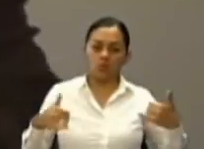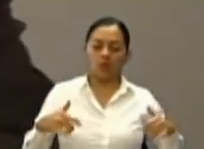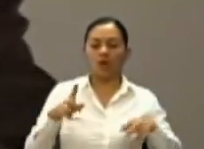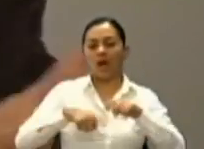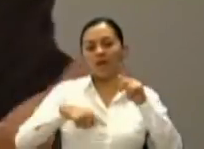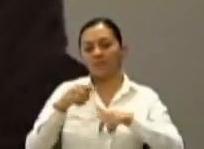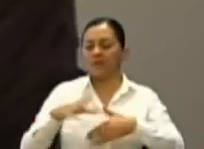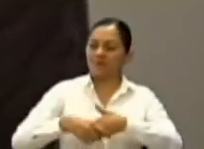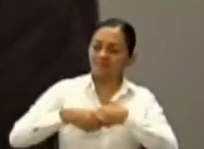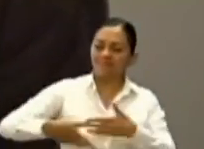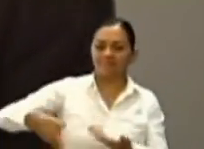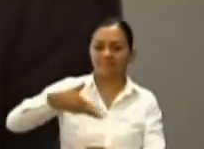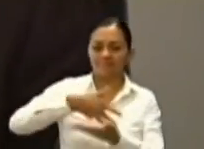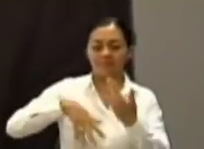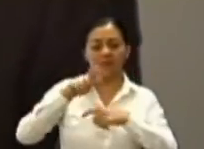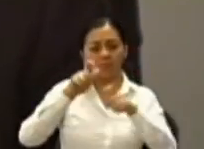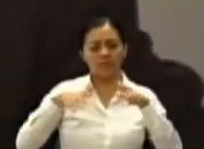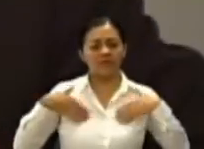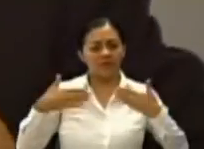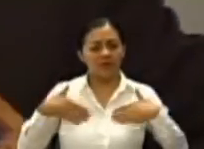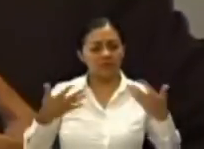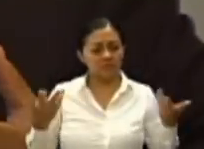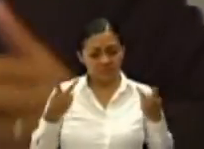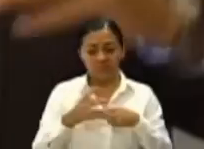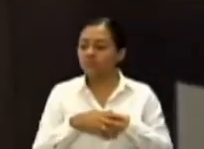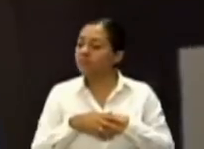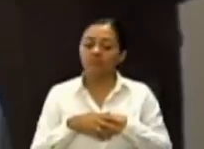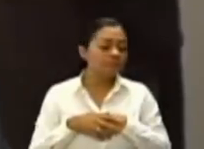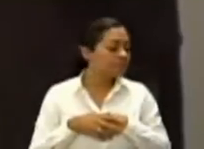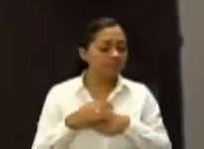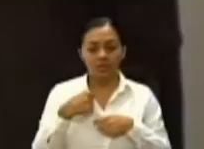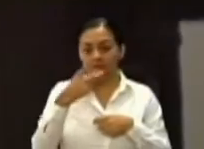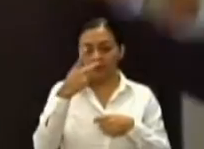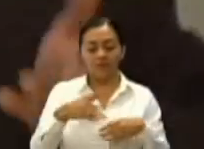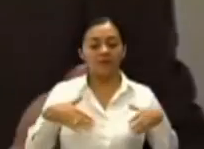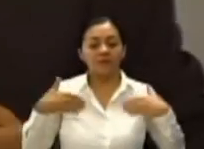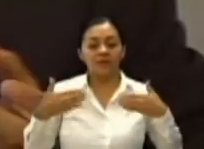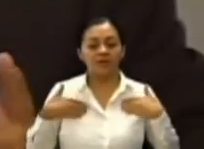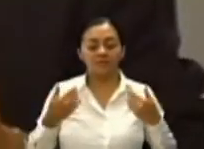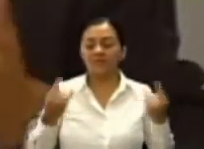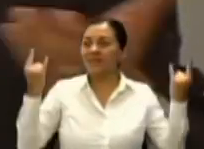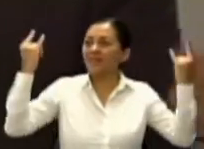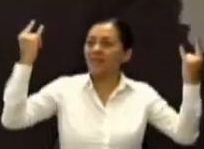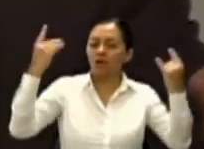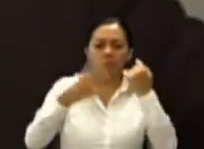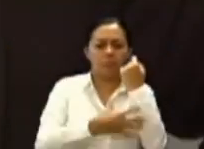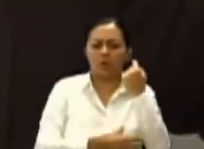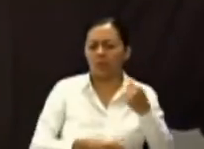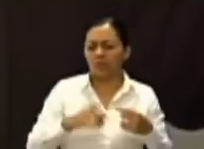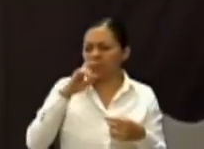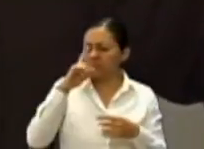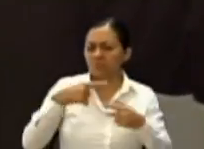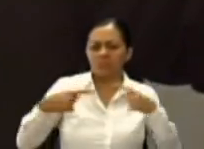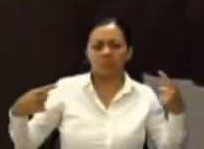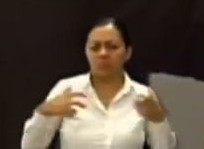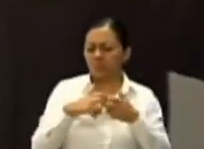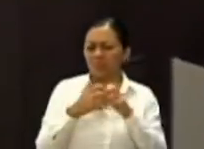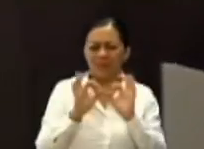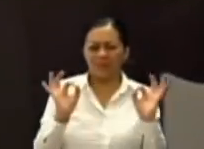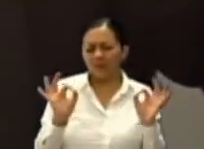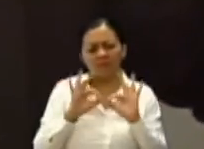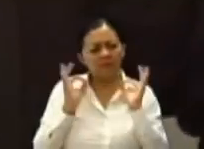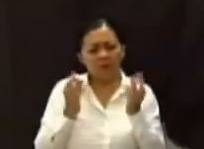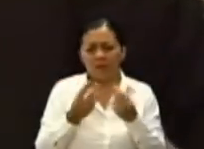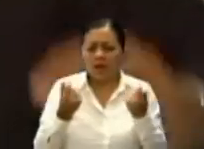amigo así la gente vive feliz no hay extremamente rico extremadamente pobre estos son familias en